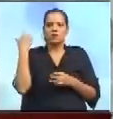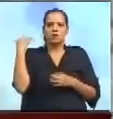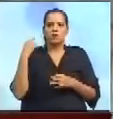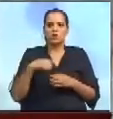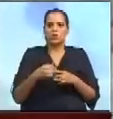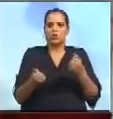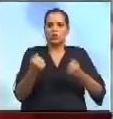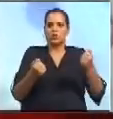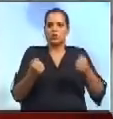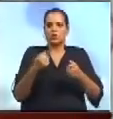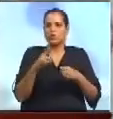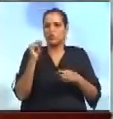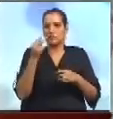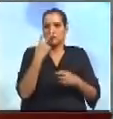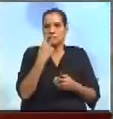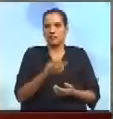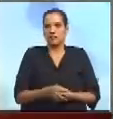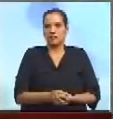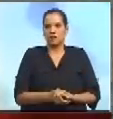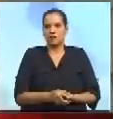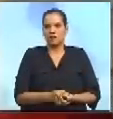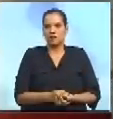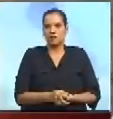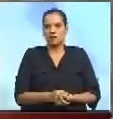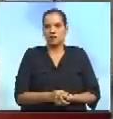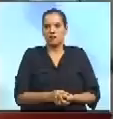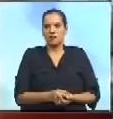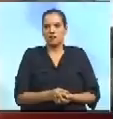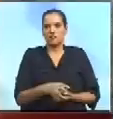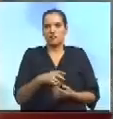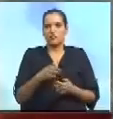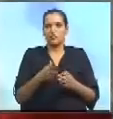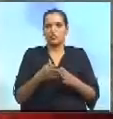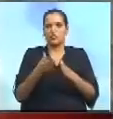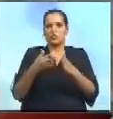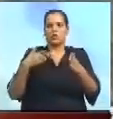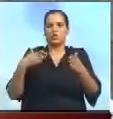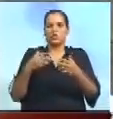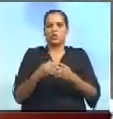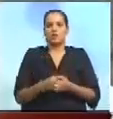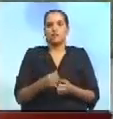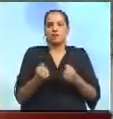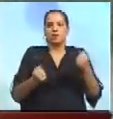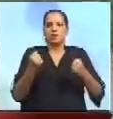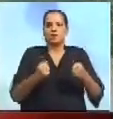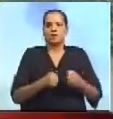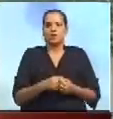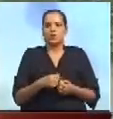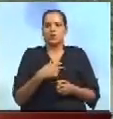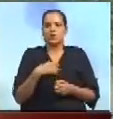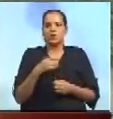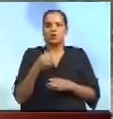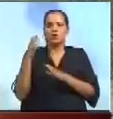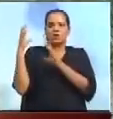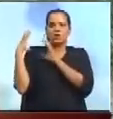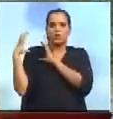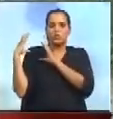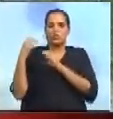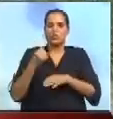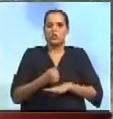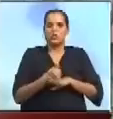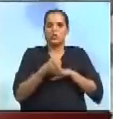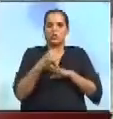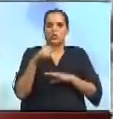otro carro pero no lo alcanzó. Alcanzó a salir, alcanzó a dar retro y salir por el otro lado, por allá. El director del Departamento de